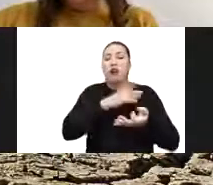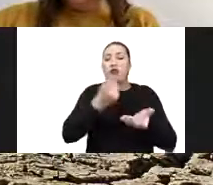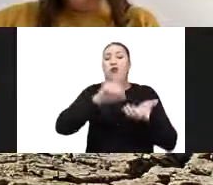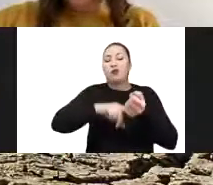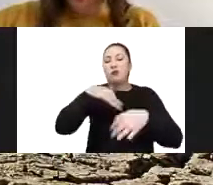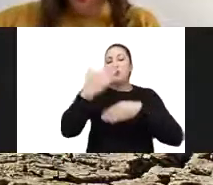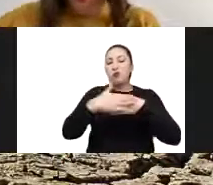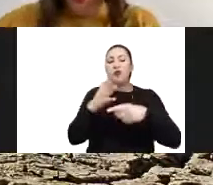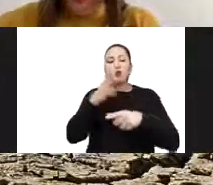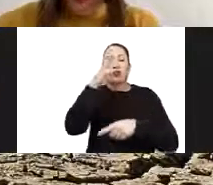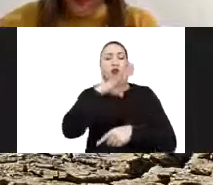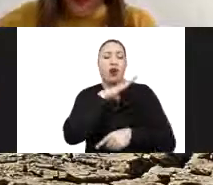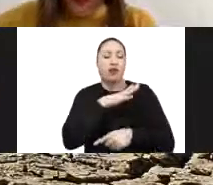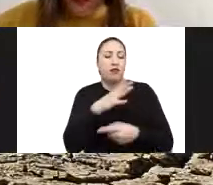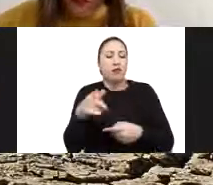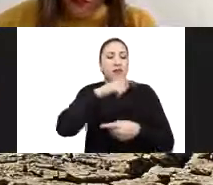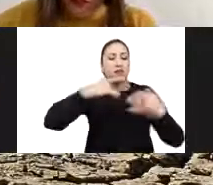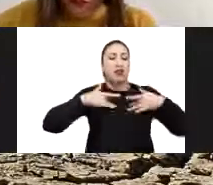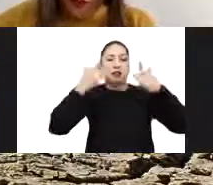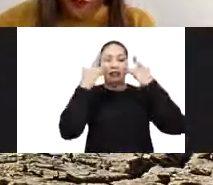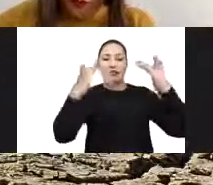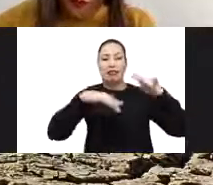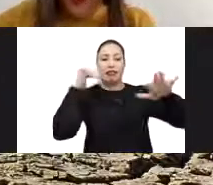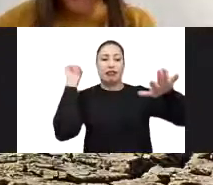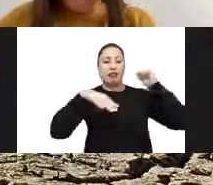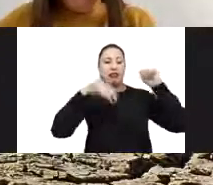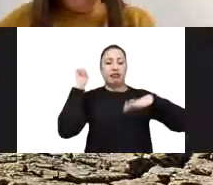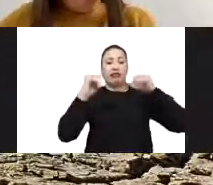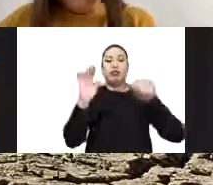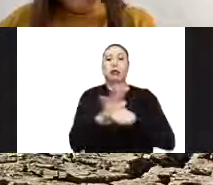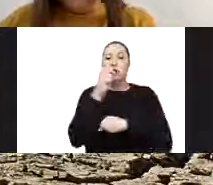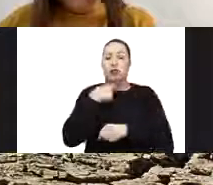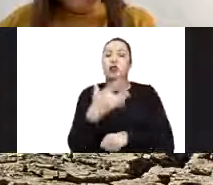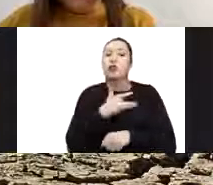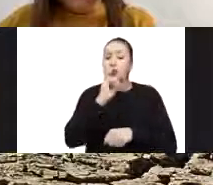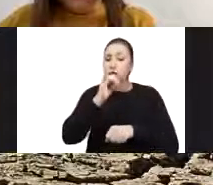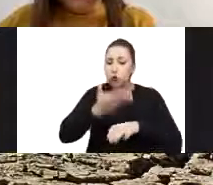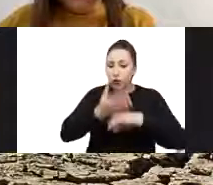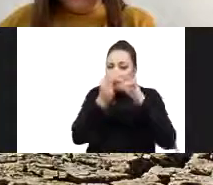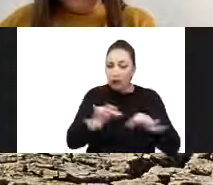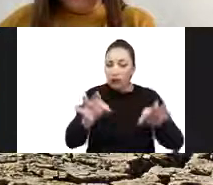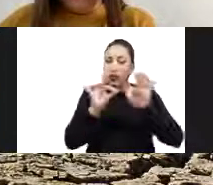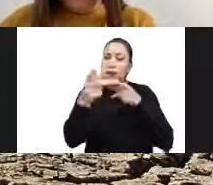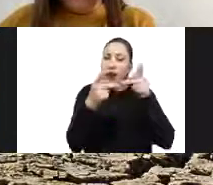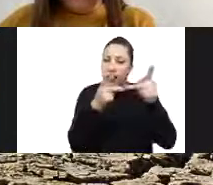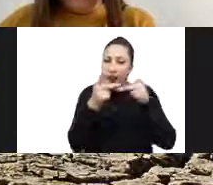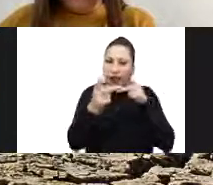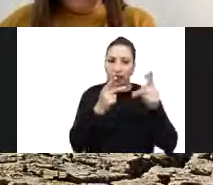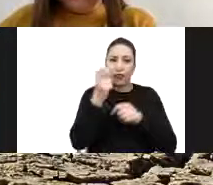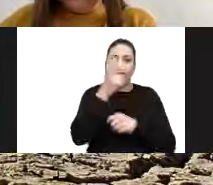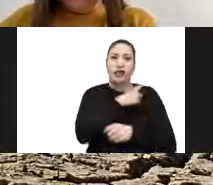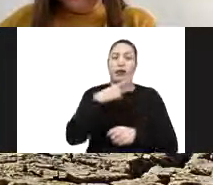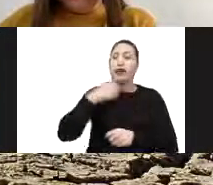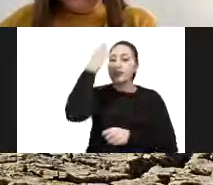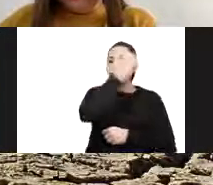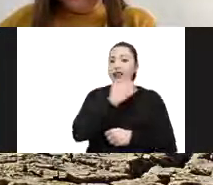bien importante en esta planeación de todos los demás sectores económicos considerar el cambio climático.